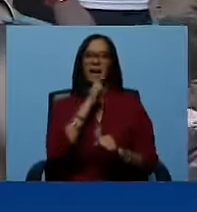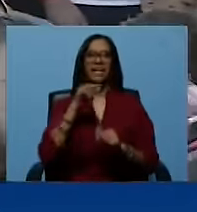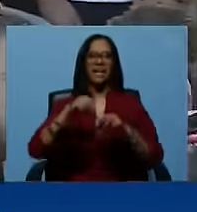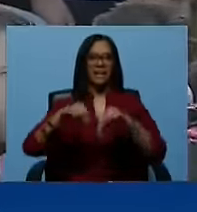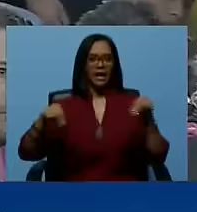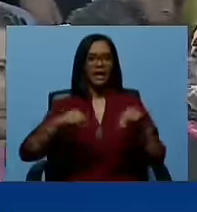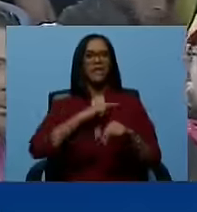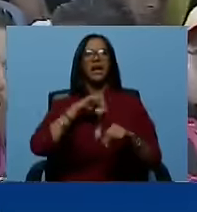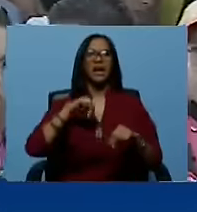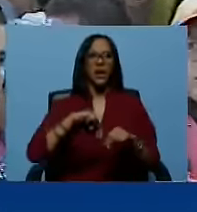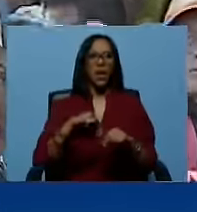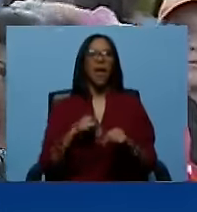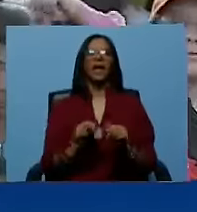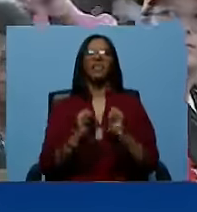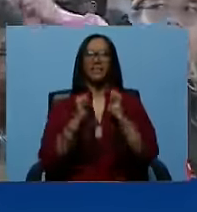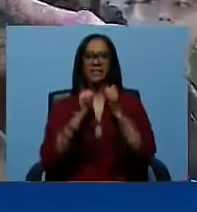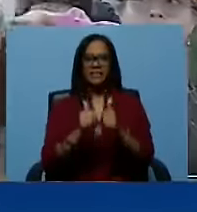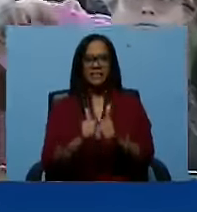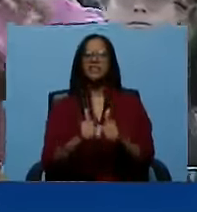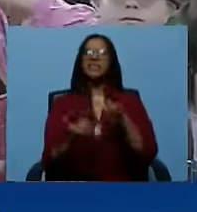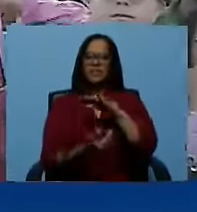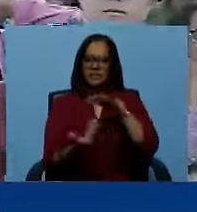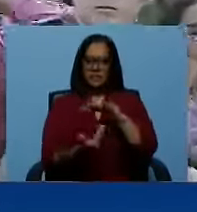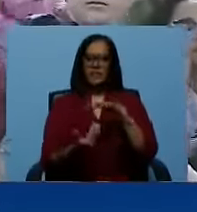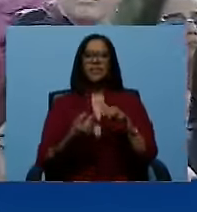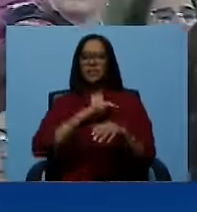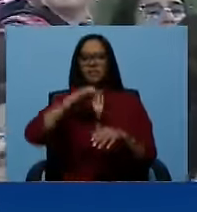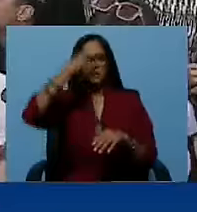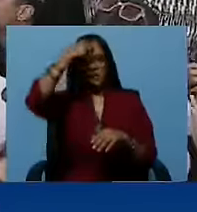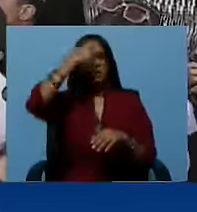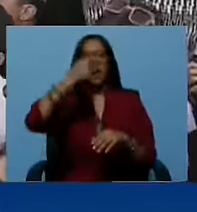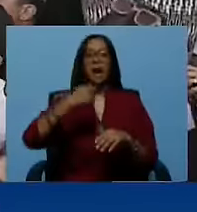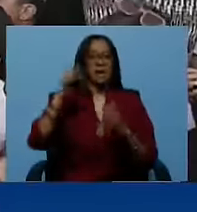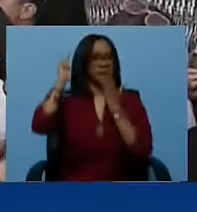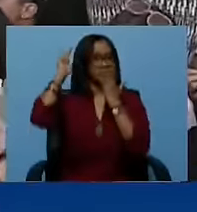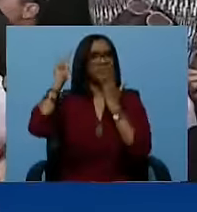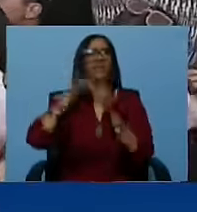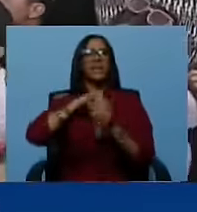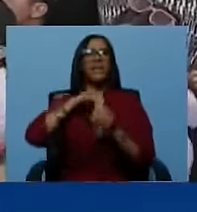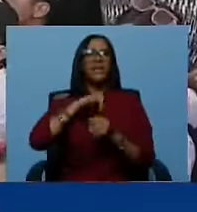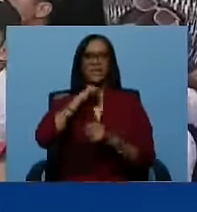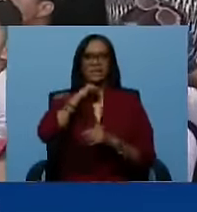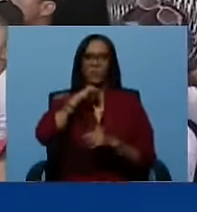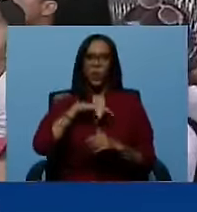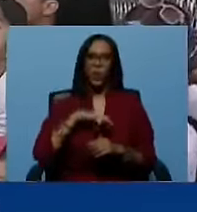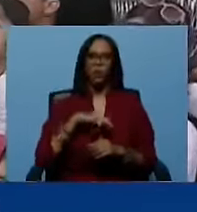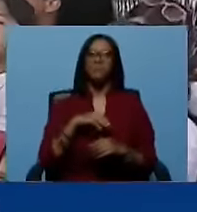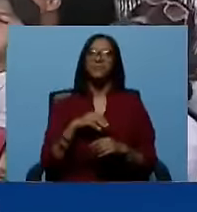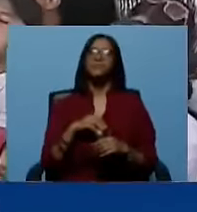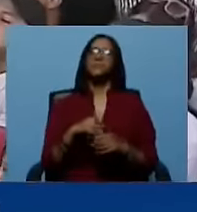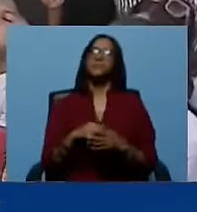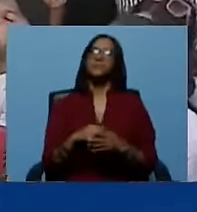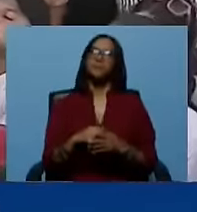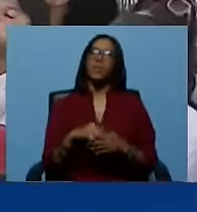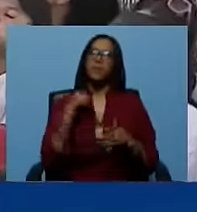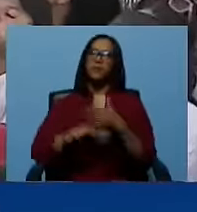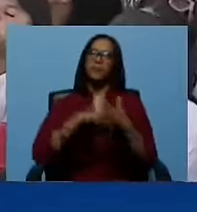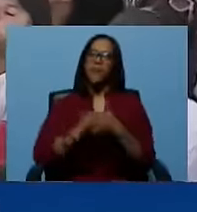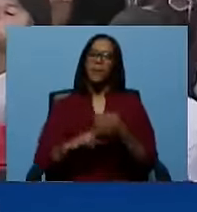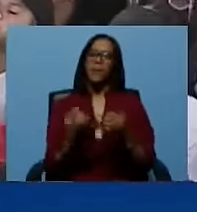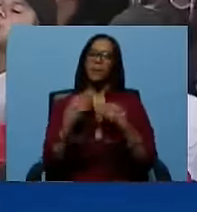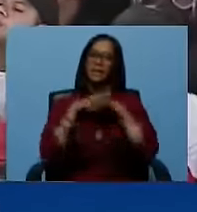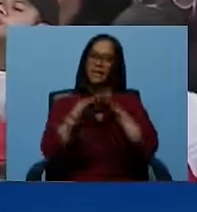de nuestros orígenes, de nuestros pueblos indígenas, de nuestra historia. Luchamos por la incorporación de la